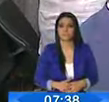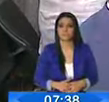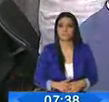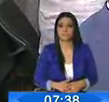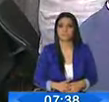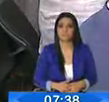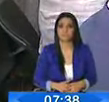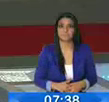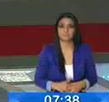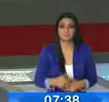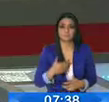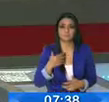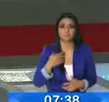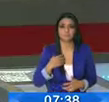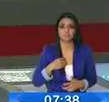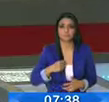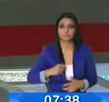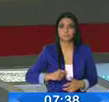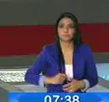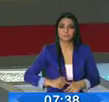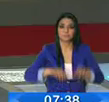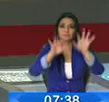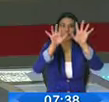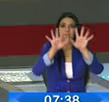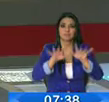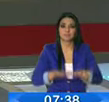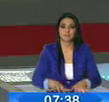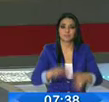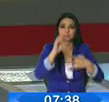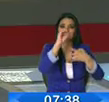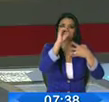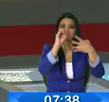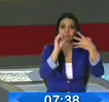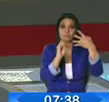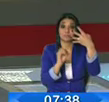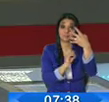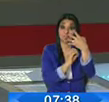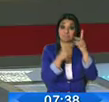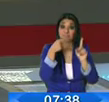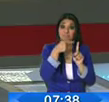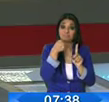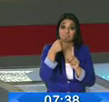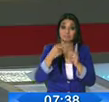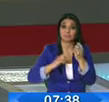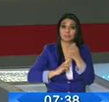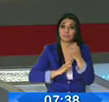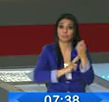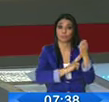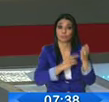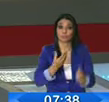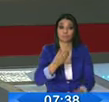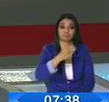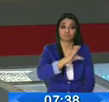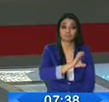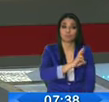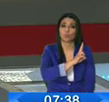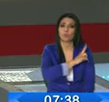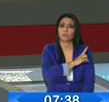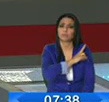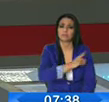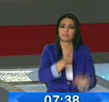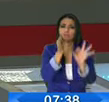valarezo el secretario de la escena civil augusto barrera seguro que los recursos de las universidades están garantizadas